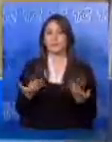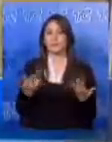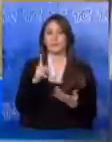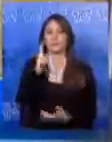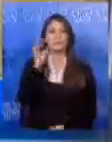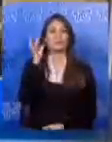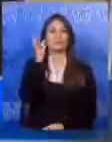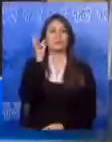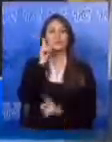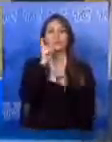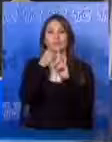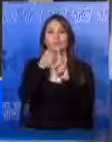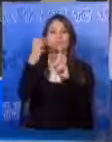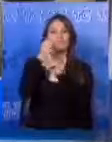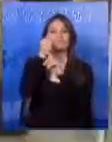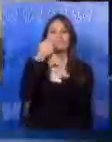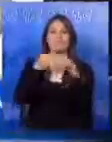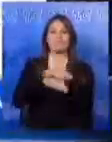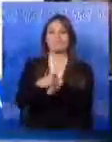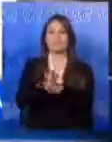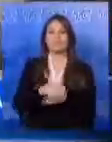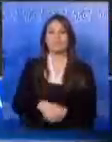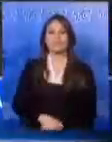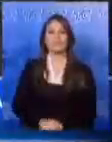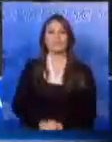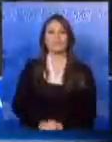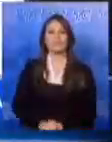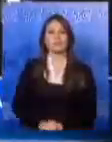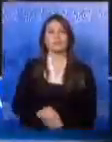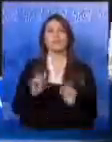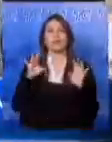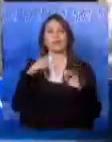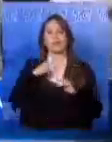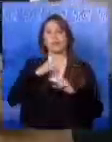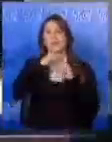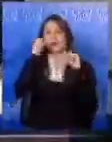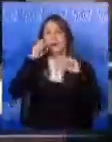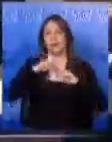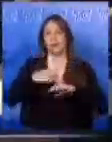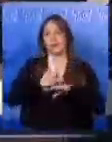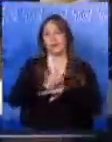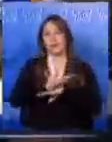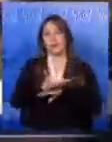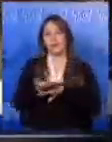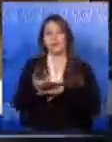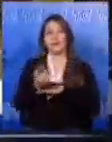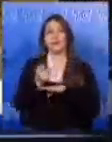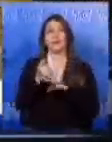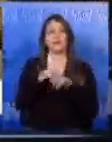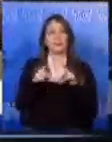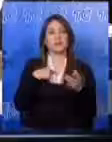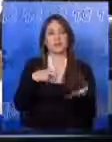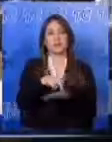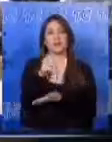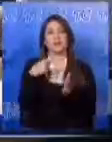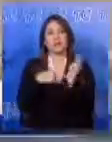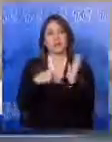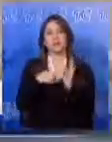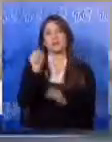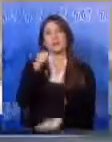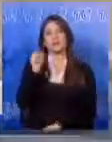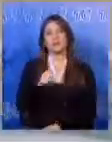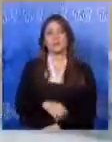mujer la primera en lograrlo. Y ya pues, gracias a Dios madrugamos y con la bendición de Dios ya salgo. Vale la pena hacerlo